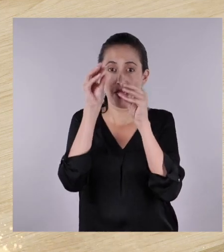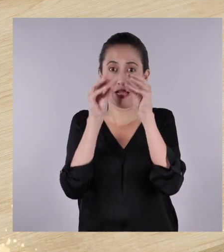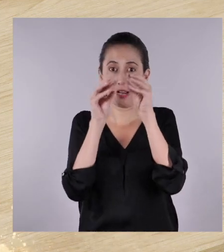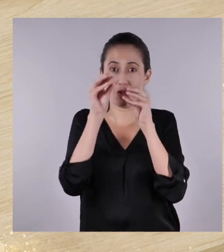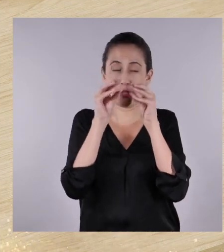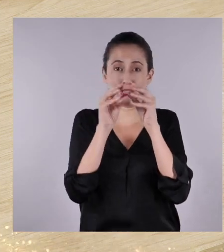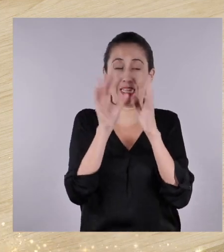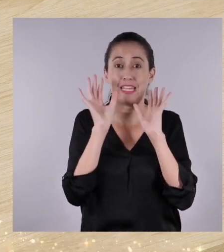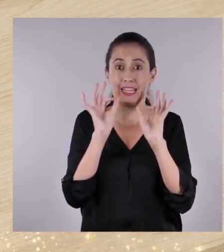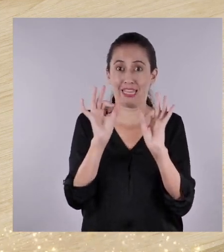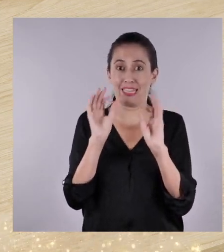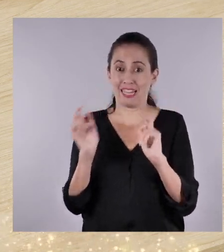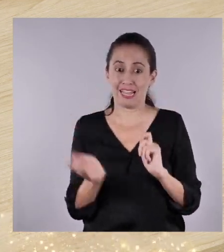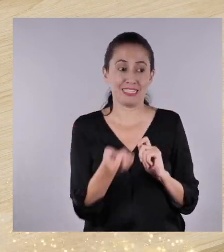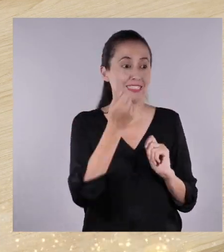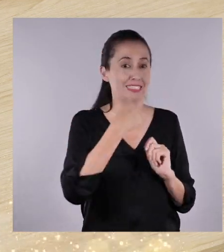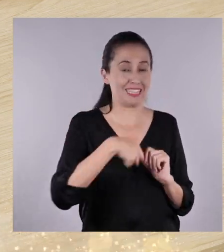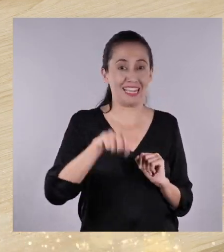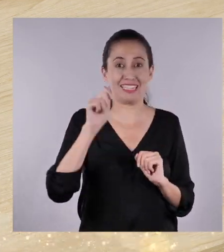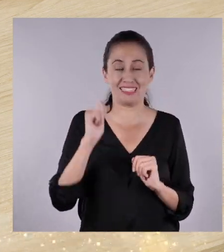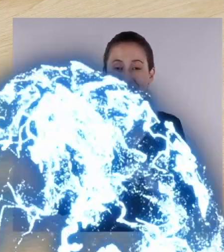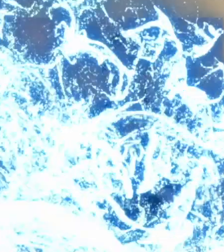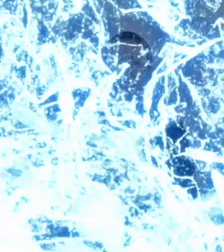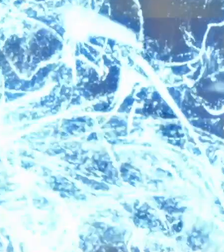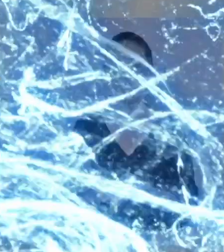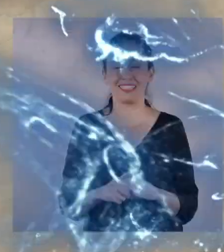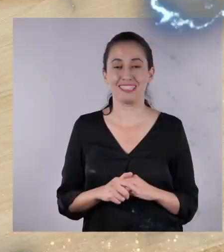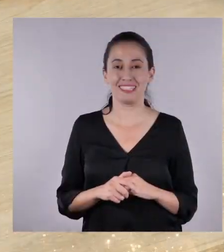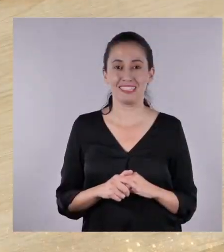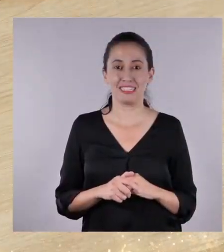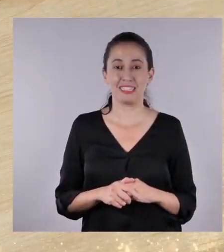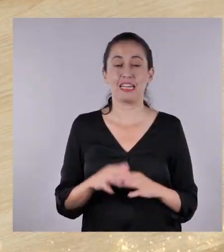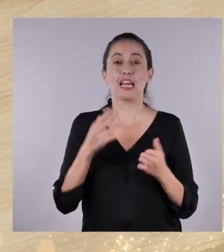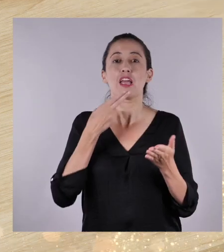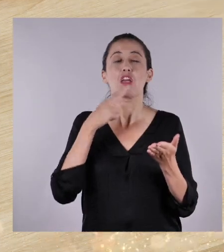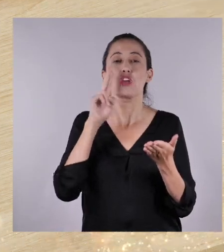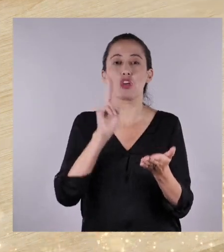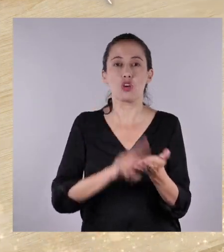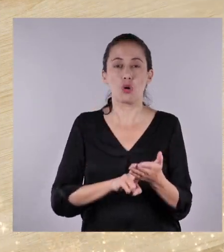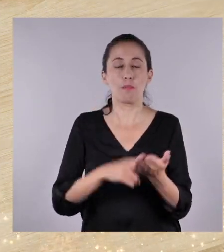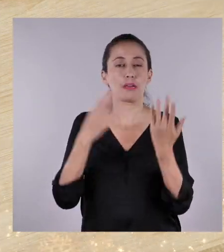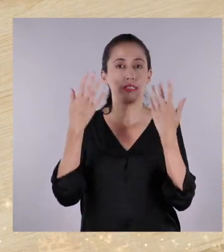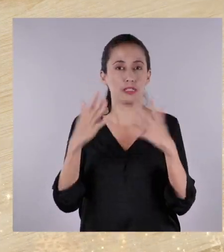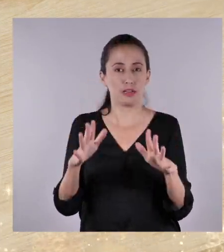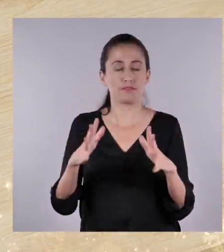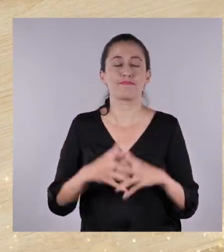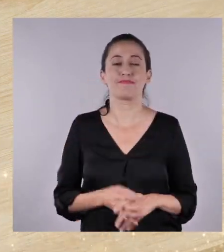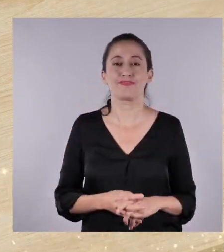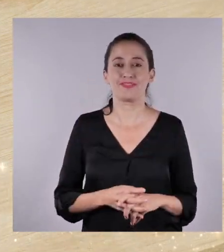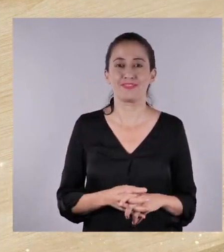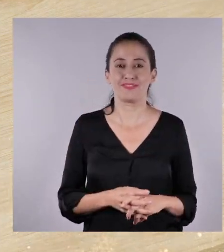Pelotitas de espuma flex. ¡Ay, las pelotas para jugar! Y goma.